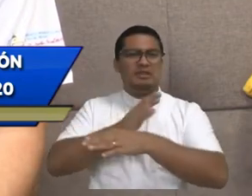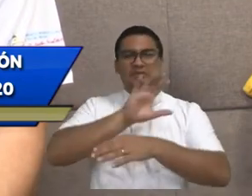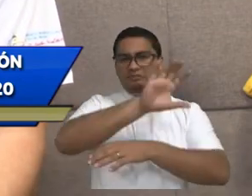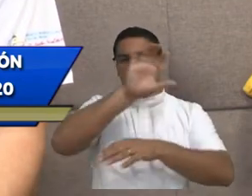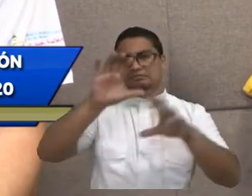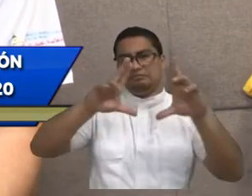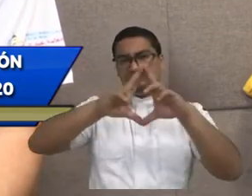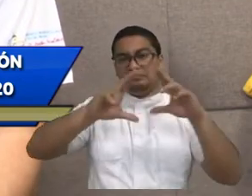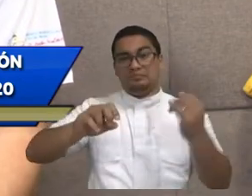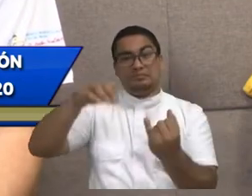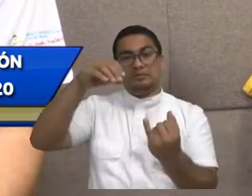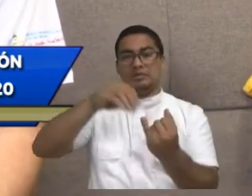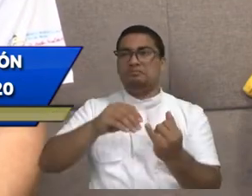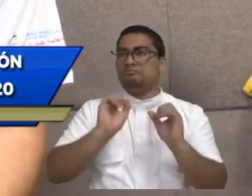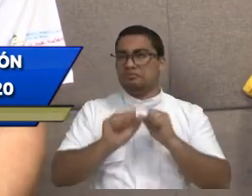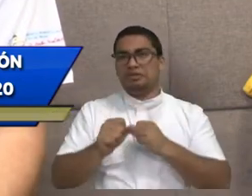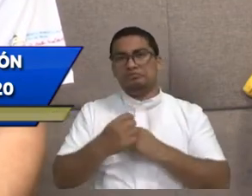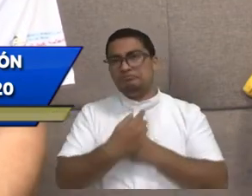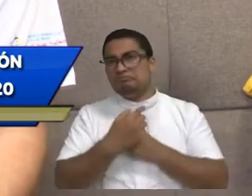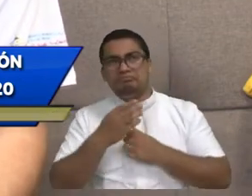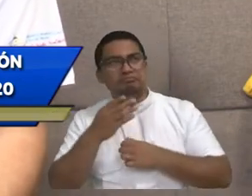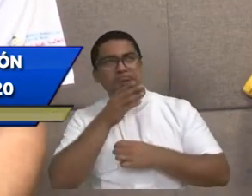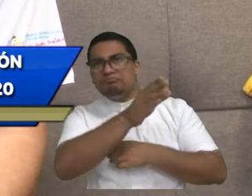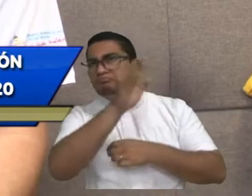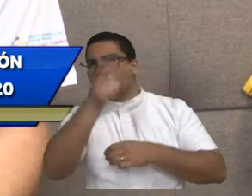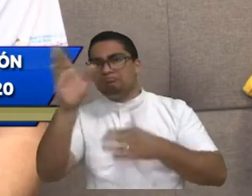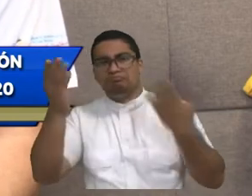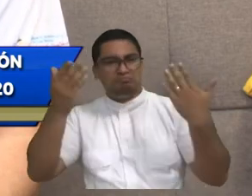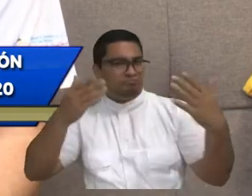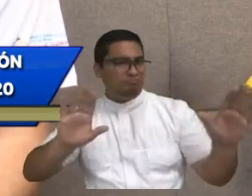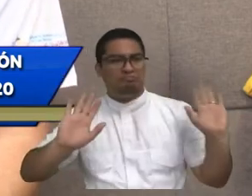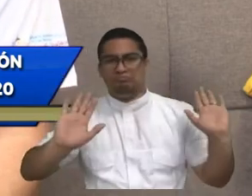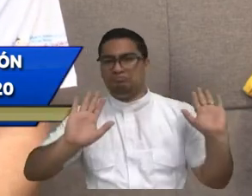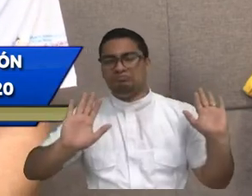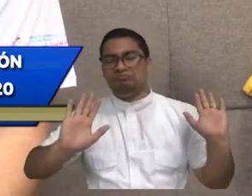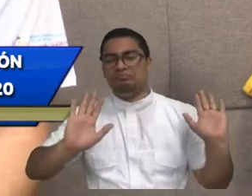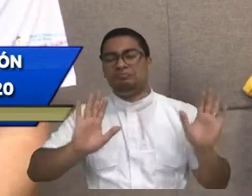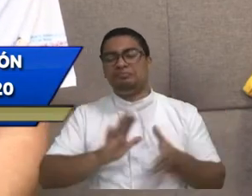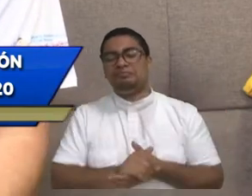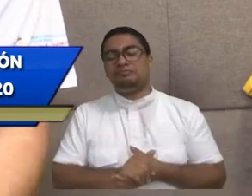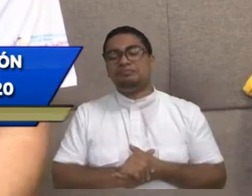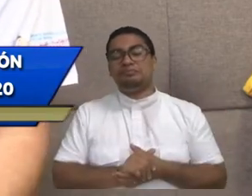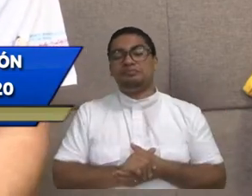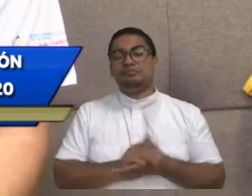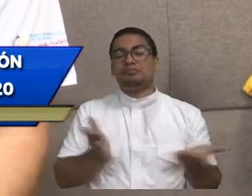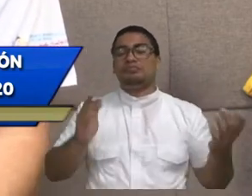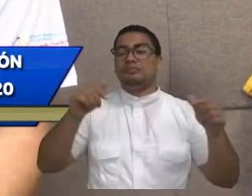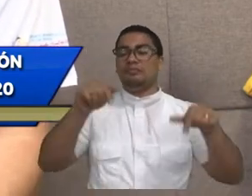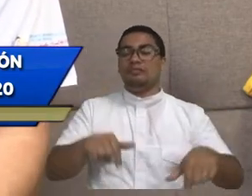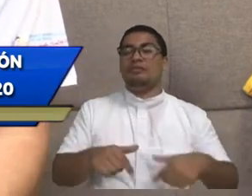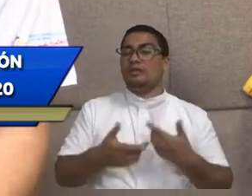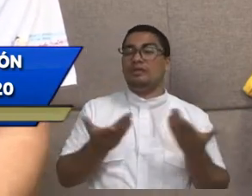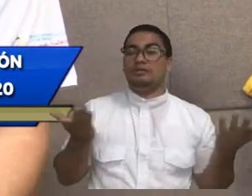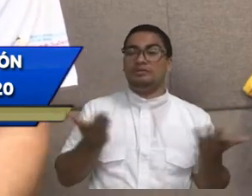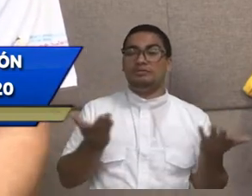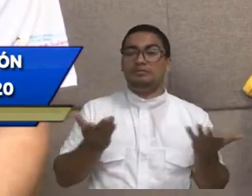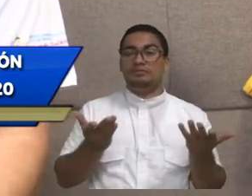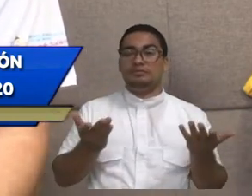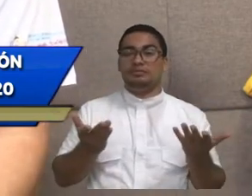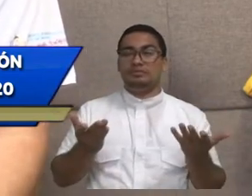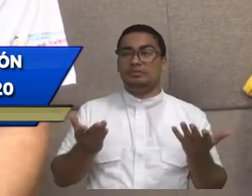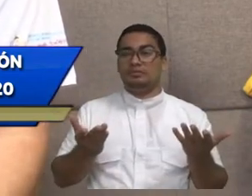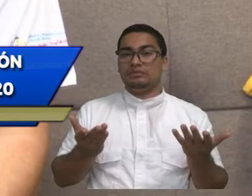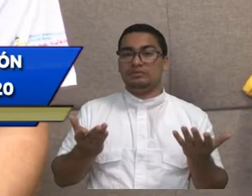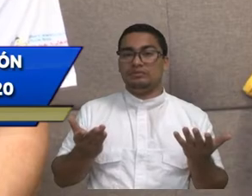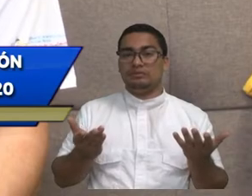brinda información y estamos por ciento del país igual ahora con el acceso a la información desde